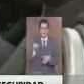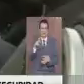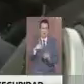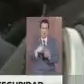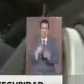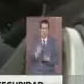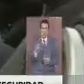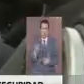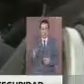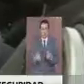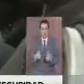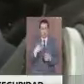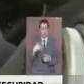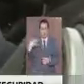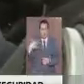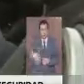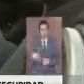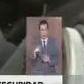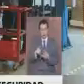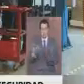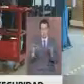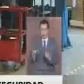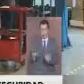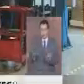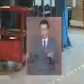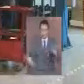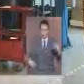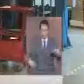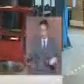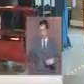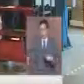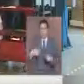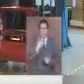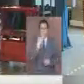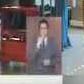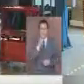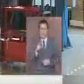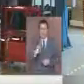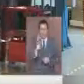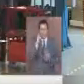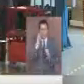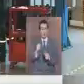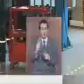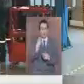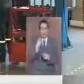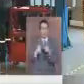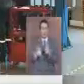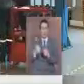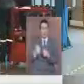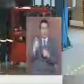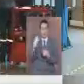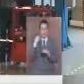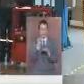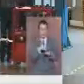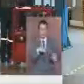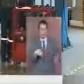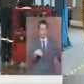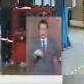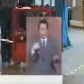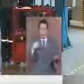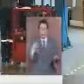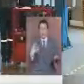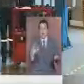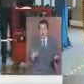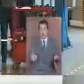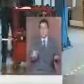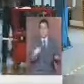principal es incorporar cada vez más cosas de seguridad. Sistemas que permitan detectar si hay un vehículo adelantando por el lado cuando no tengo el